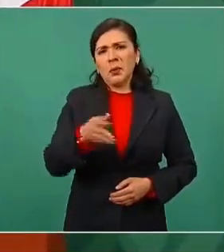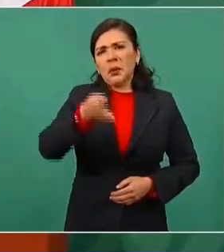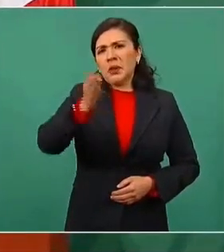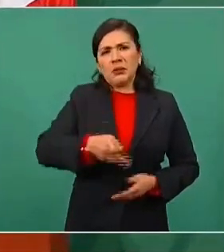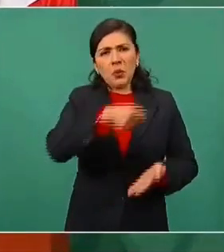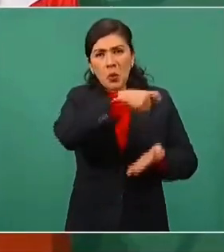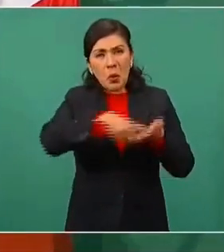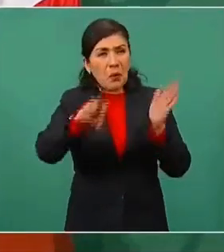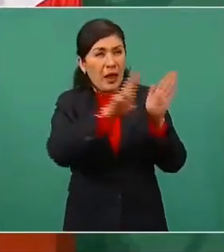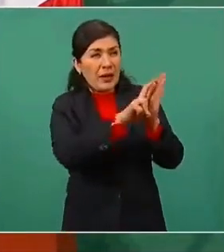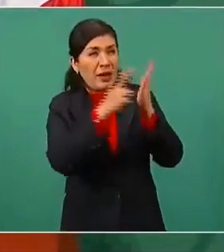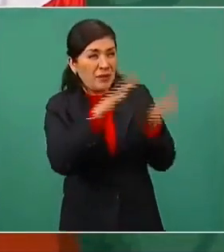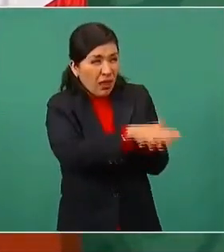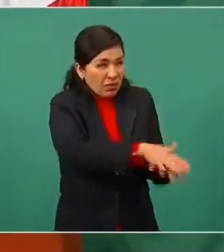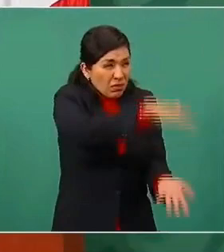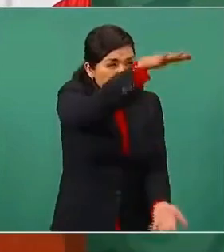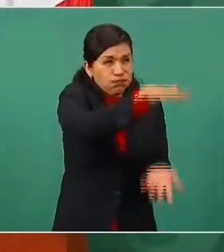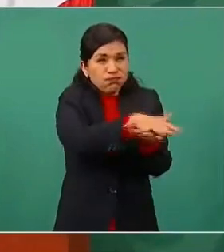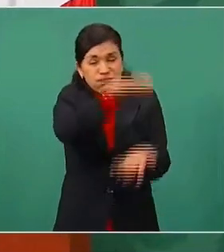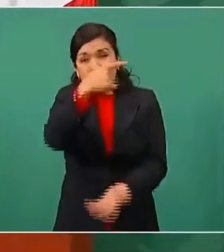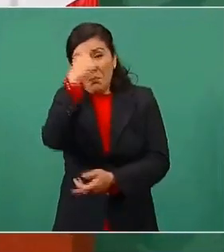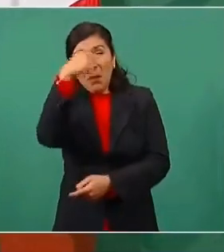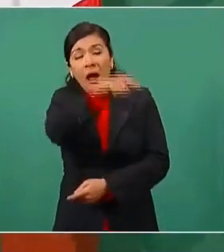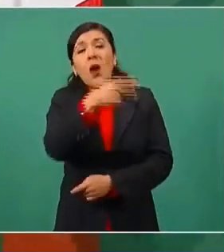No les vamos a estar dando